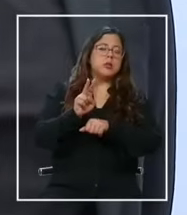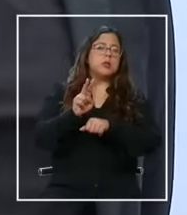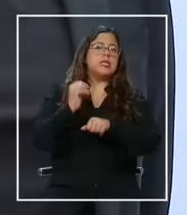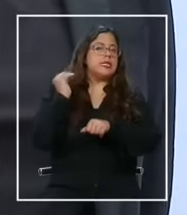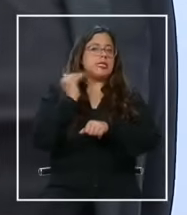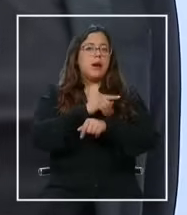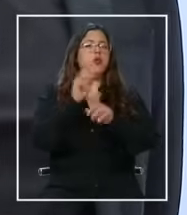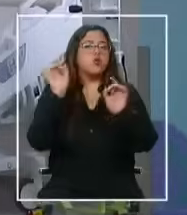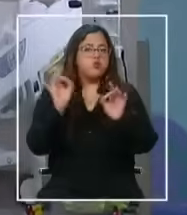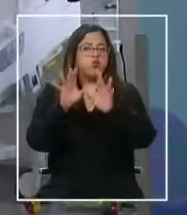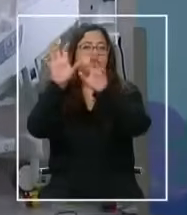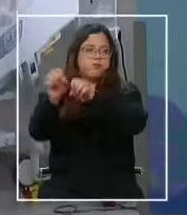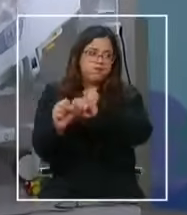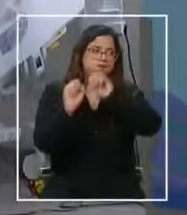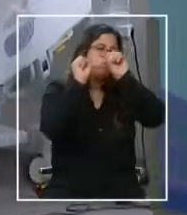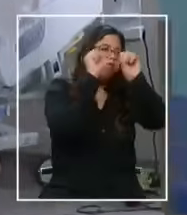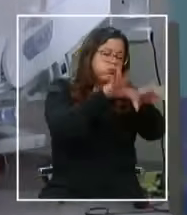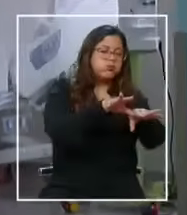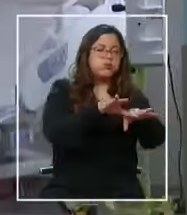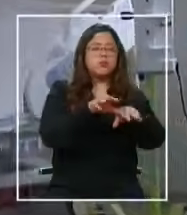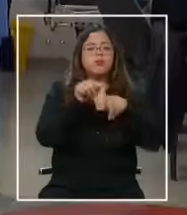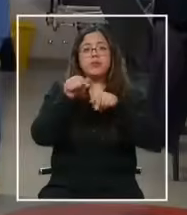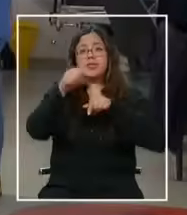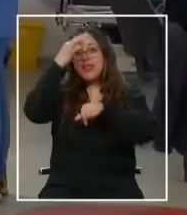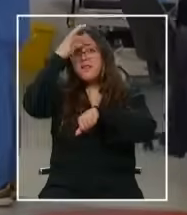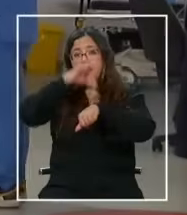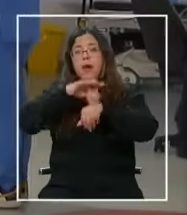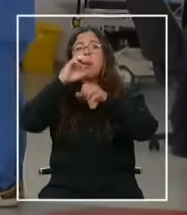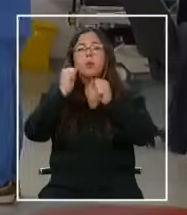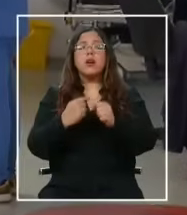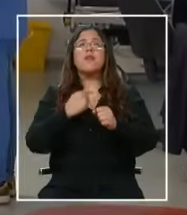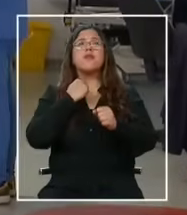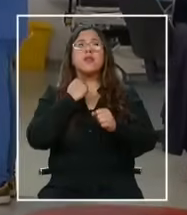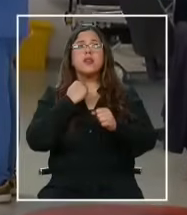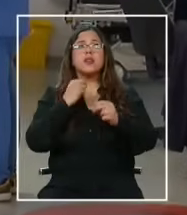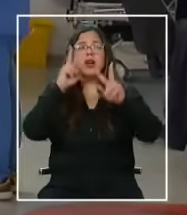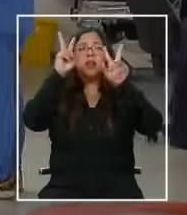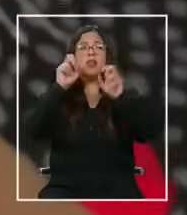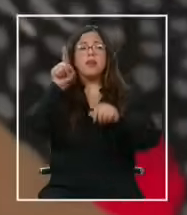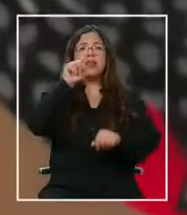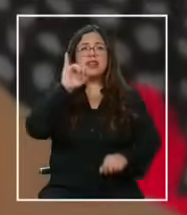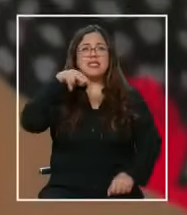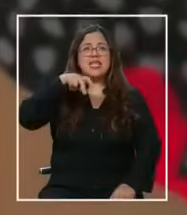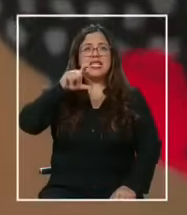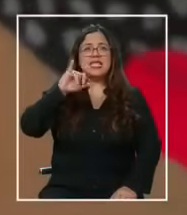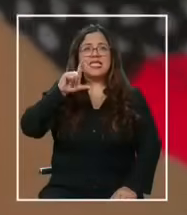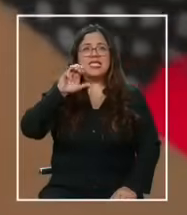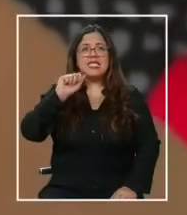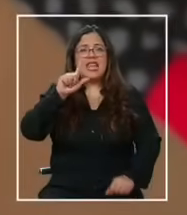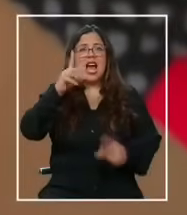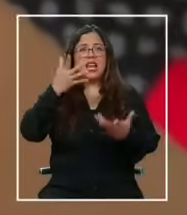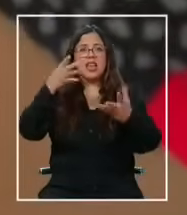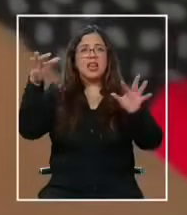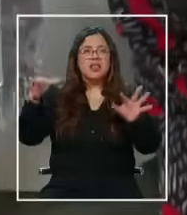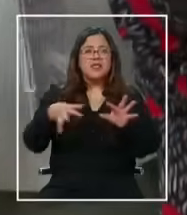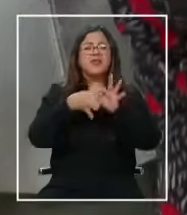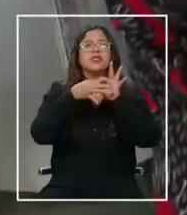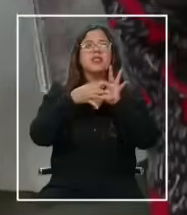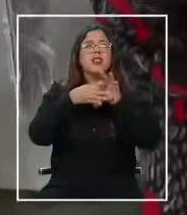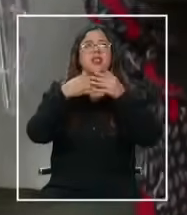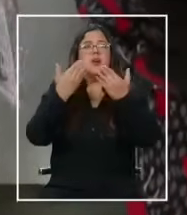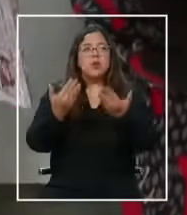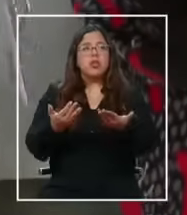pueda haber una infección bacteriana la bacteria también podría afectar a cuadros del virus incisal razón por la que el anticuerpo nirsevimab